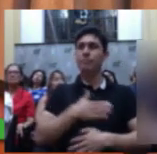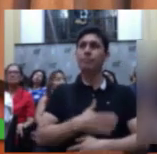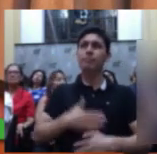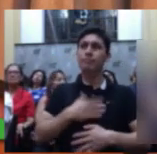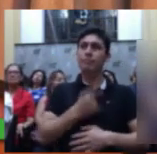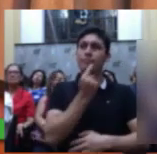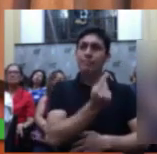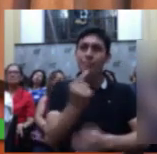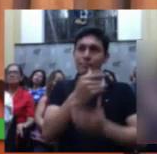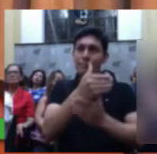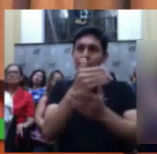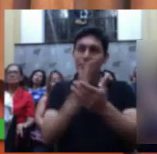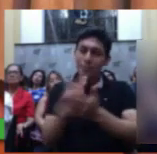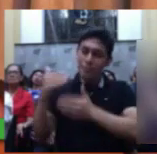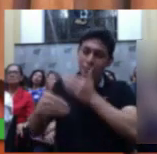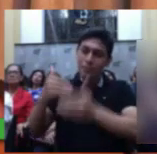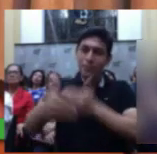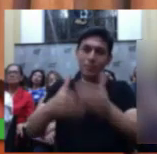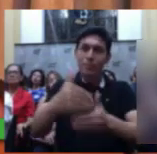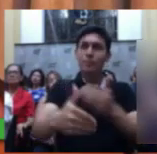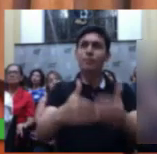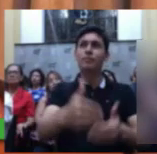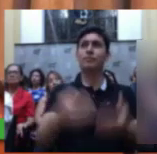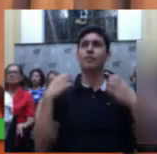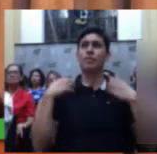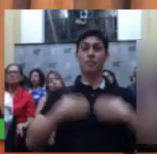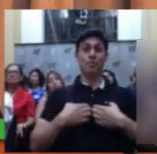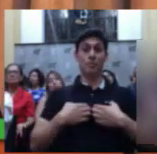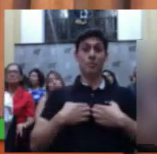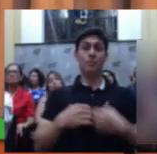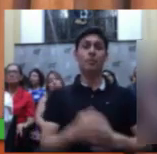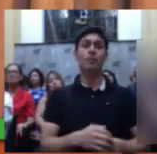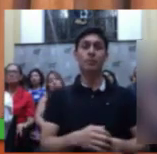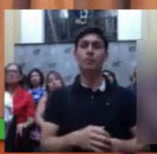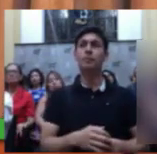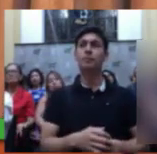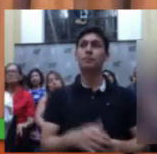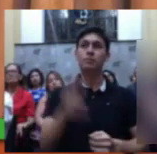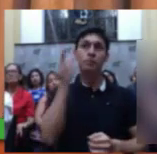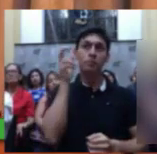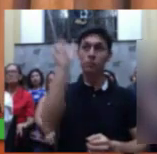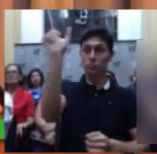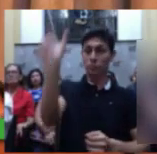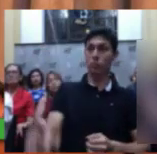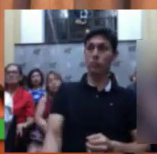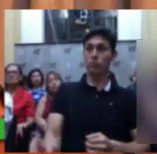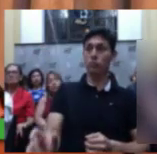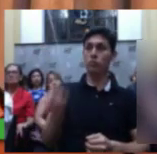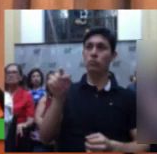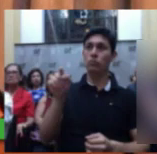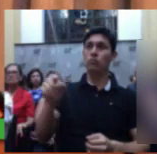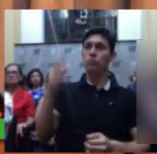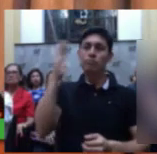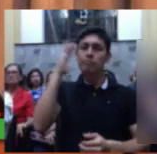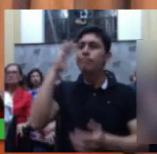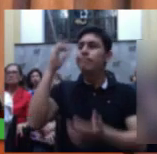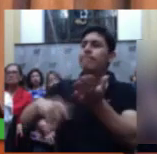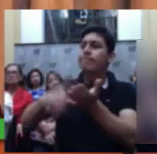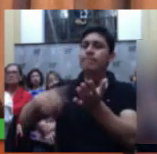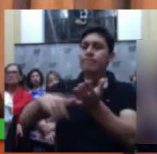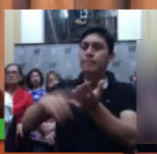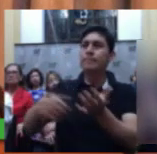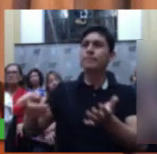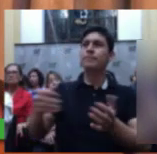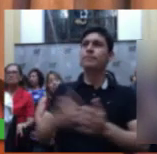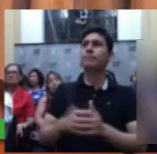que implica ser un abogado litigante, escuchar al cliente para identificar los hechos relevantes, plantear la